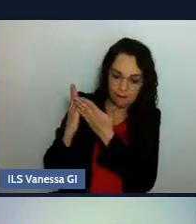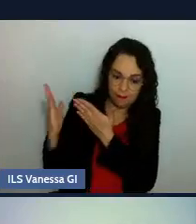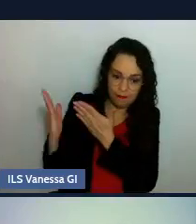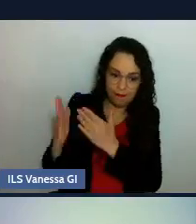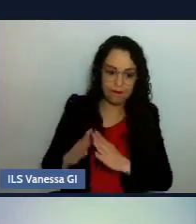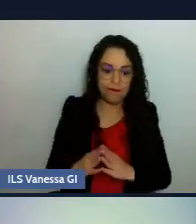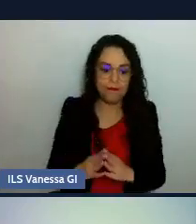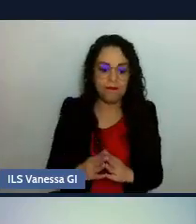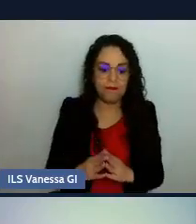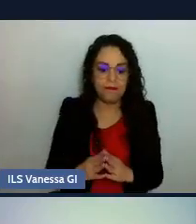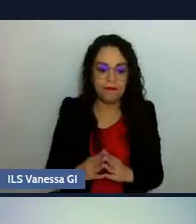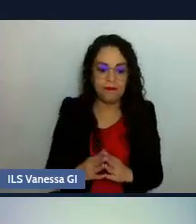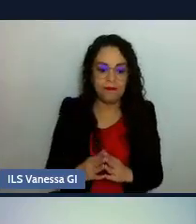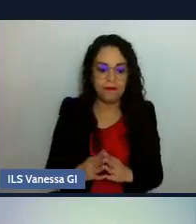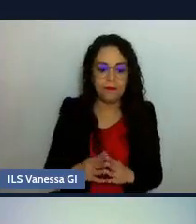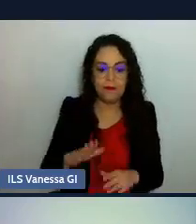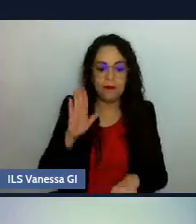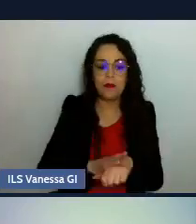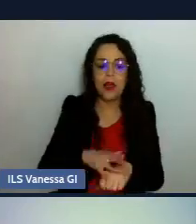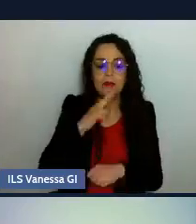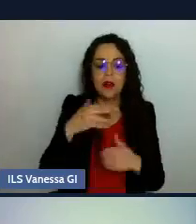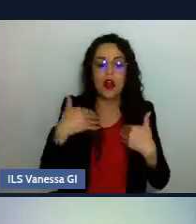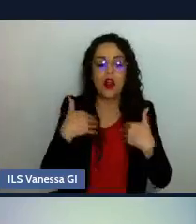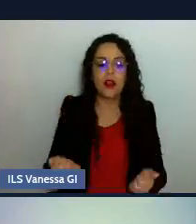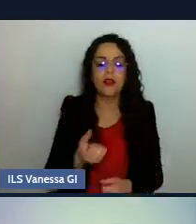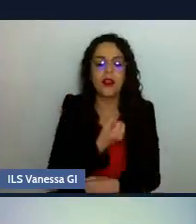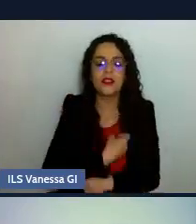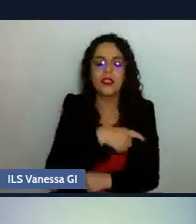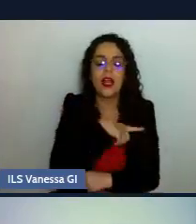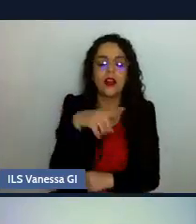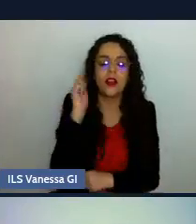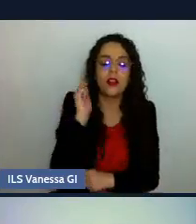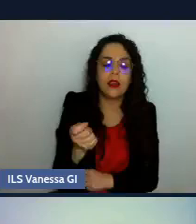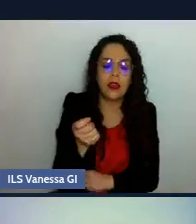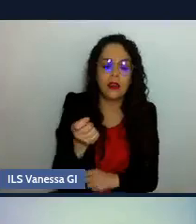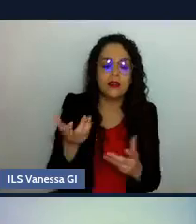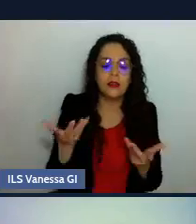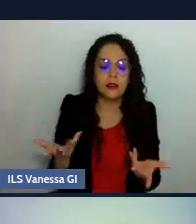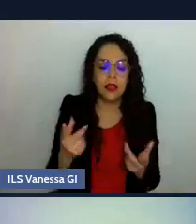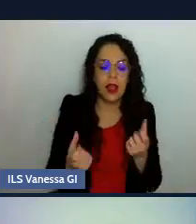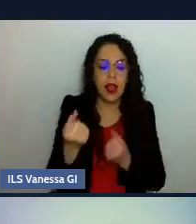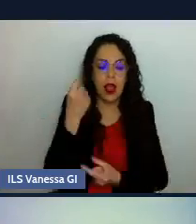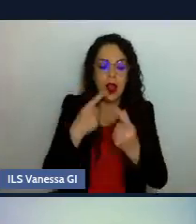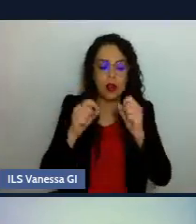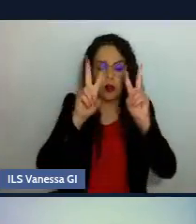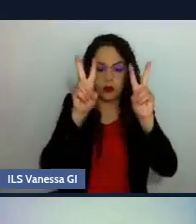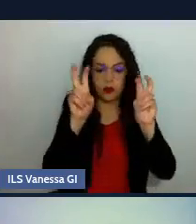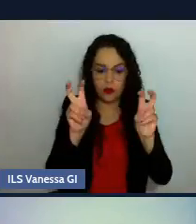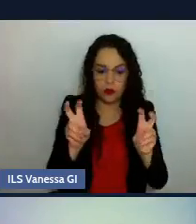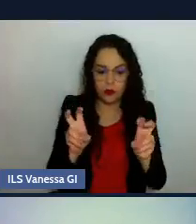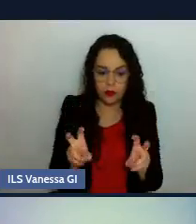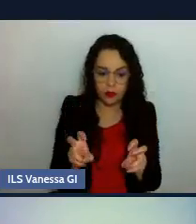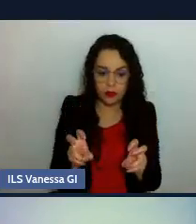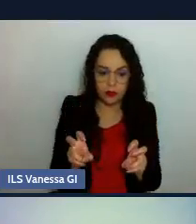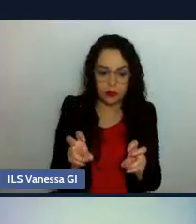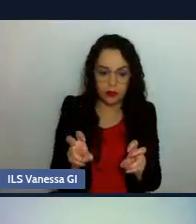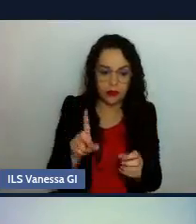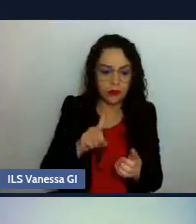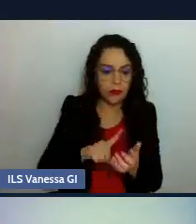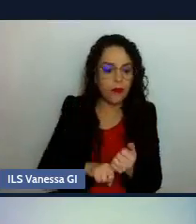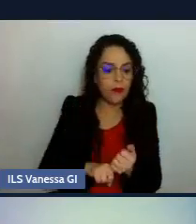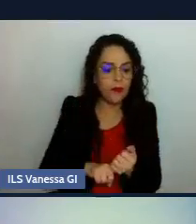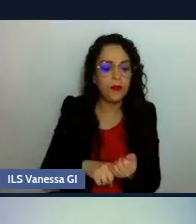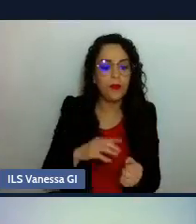Bueno, para entender qué es la salud, primero me gustaría que tocáramos algunos puntos de los antecedentes históricos, porque esto nos lleva a